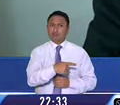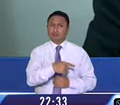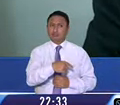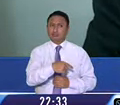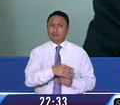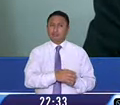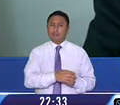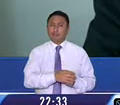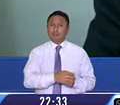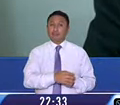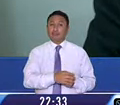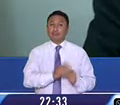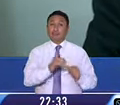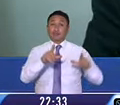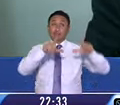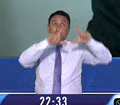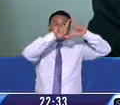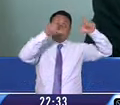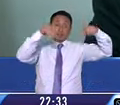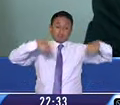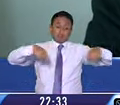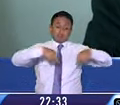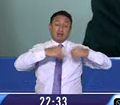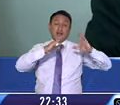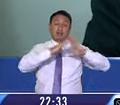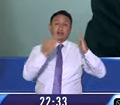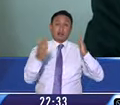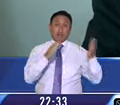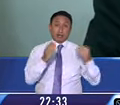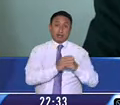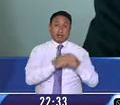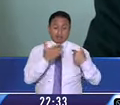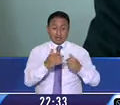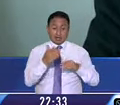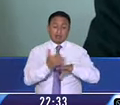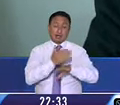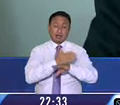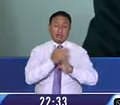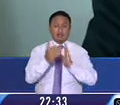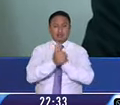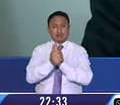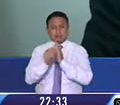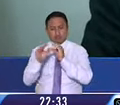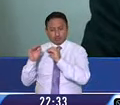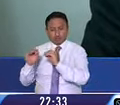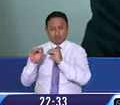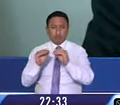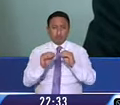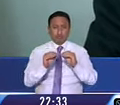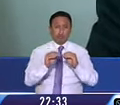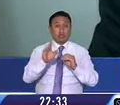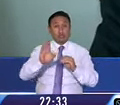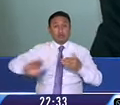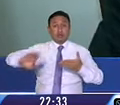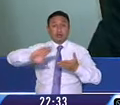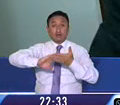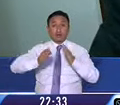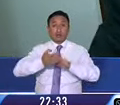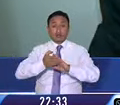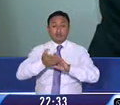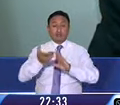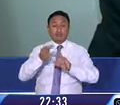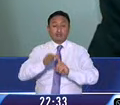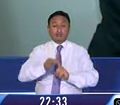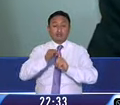la señalización de los albergues, se han dado charlas permanentes en las comunidades,